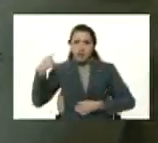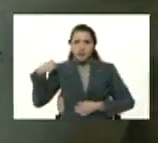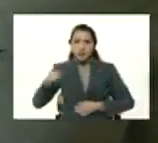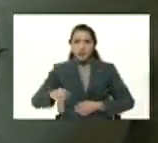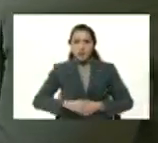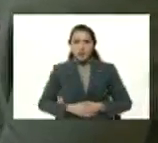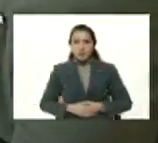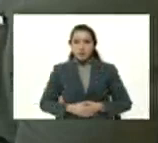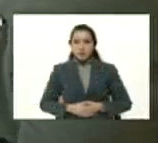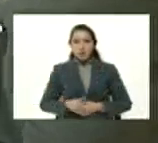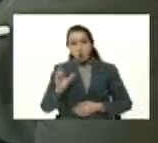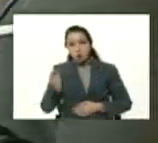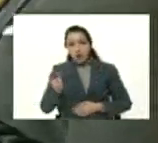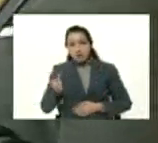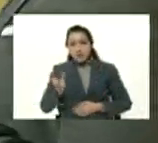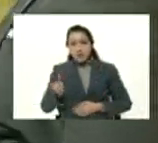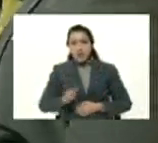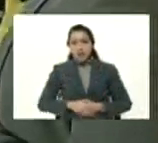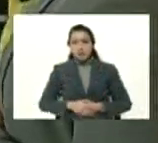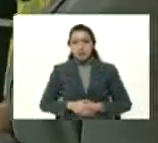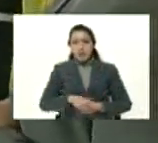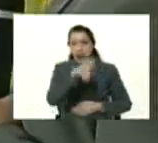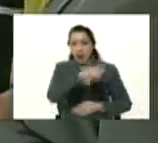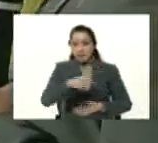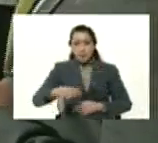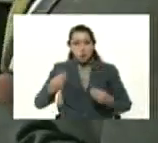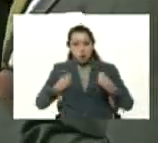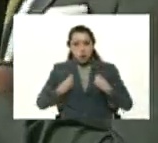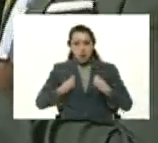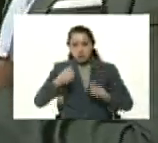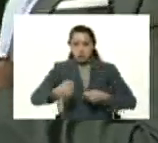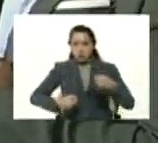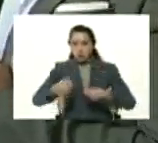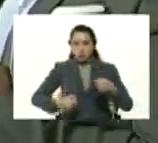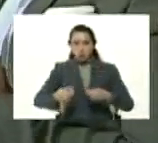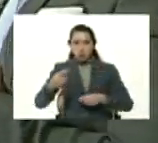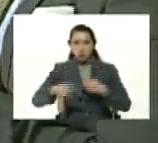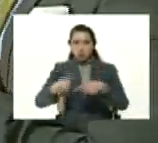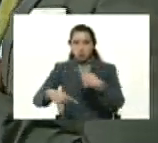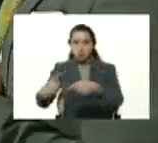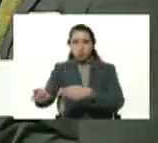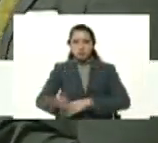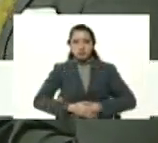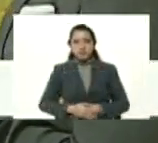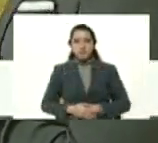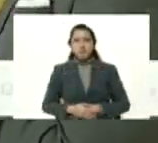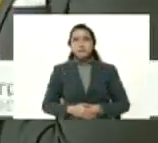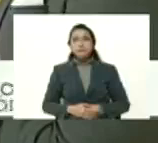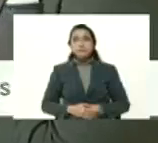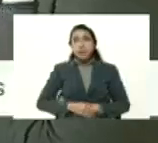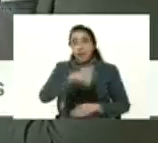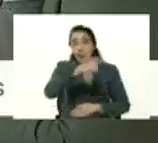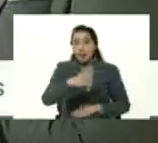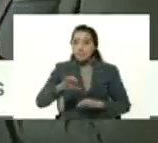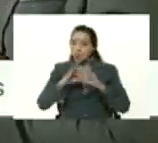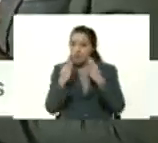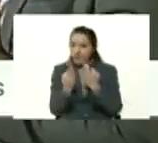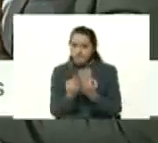los taxistas, la gente que vive de su vehículo y toda la familia